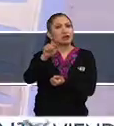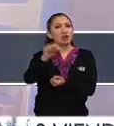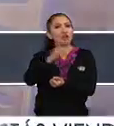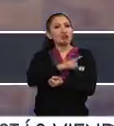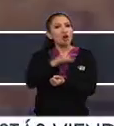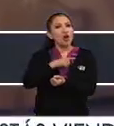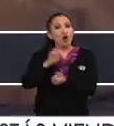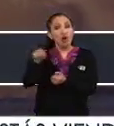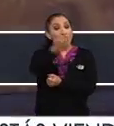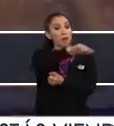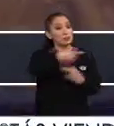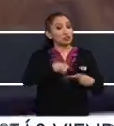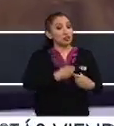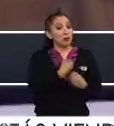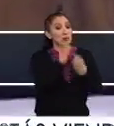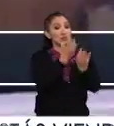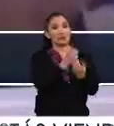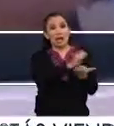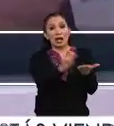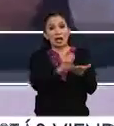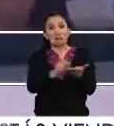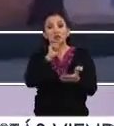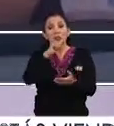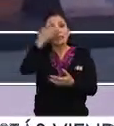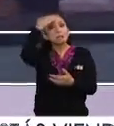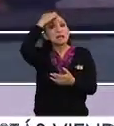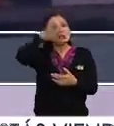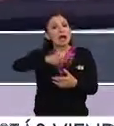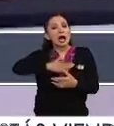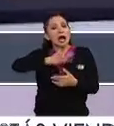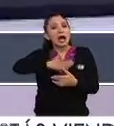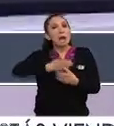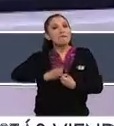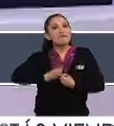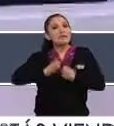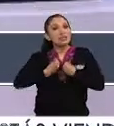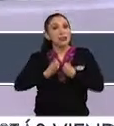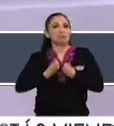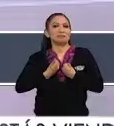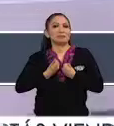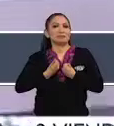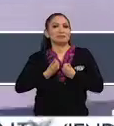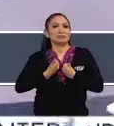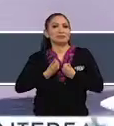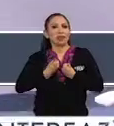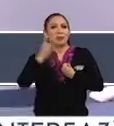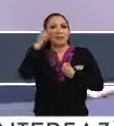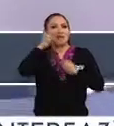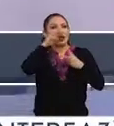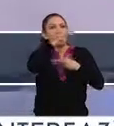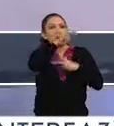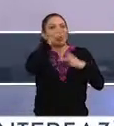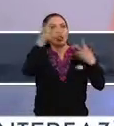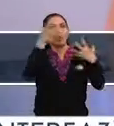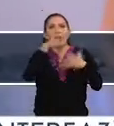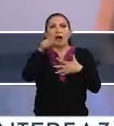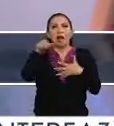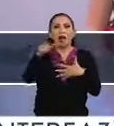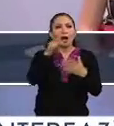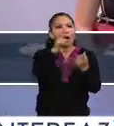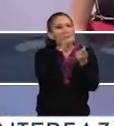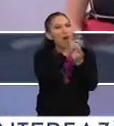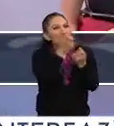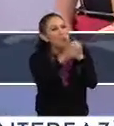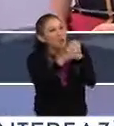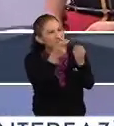a través de los poetas, sino a partir de la experiencia misma que es la vida. Detenerte, mirar con asombro, acercarte a